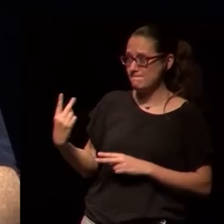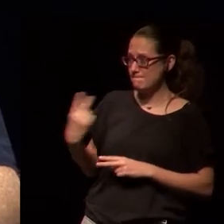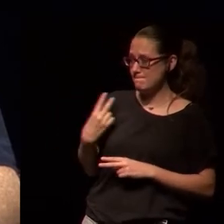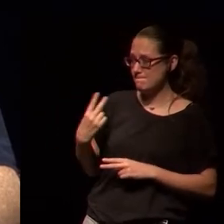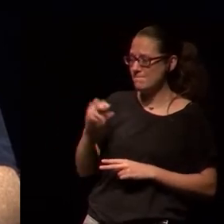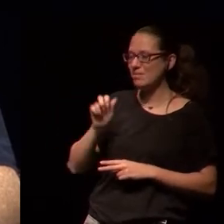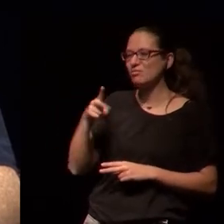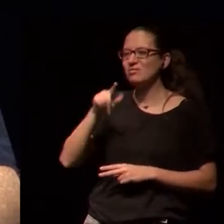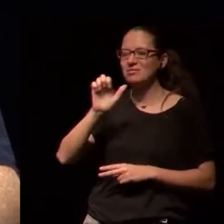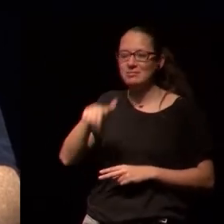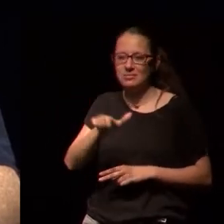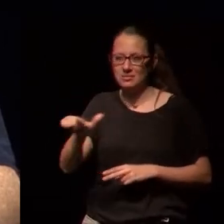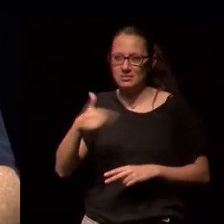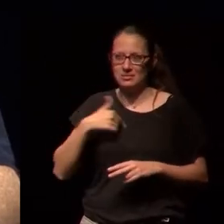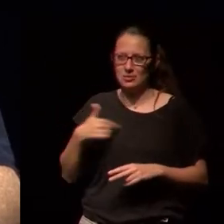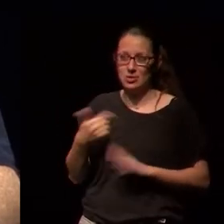esta conversación,